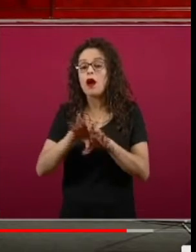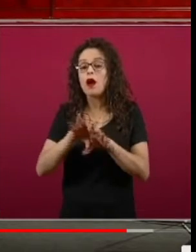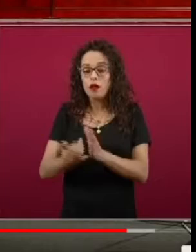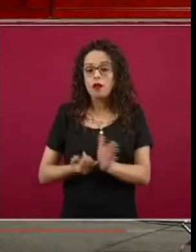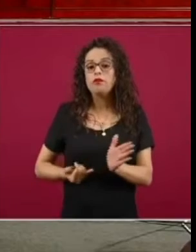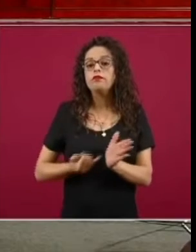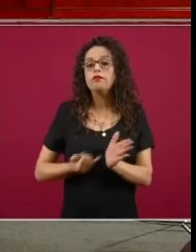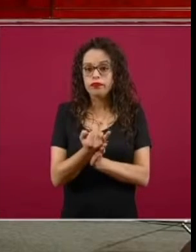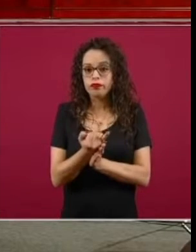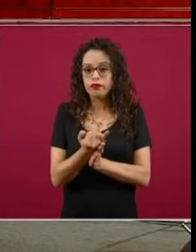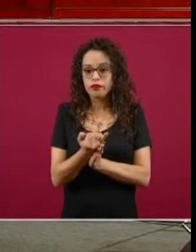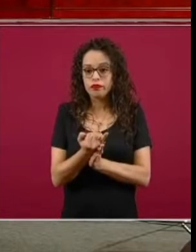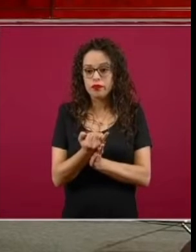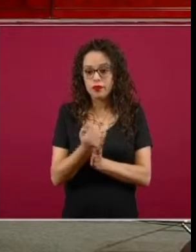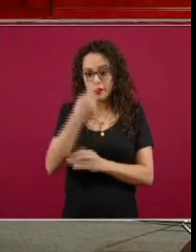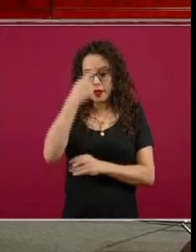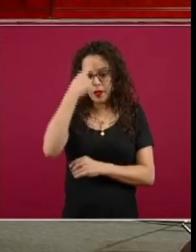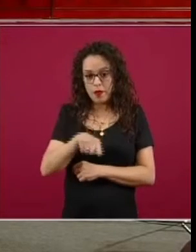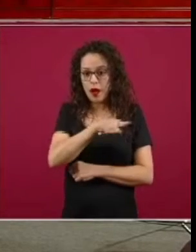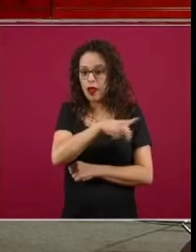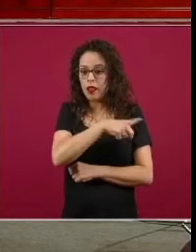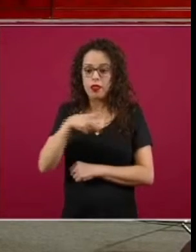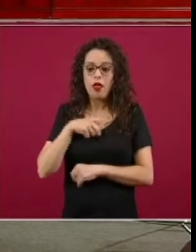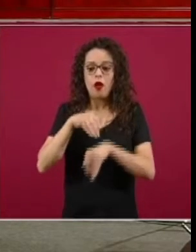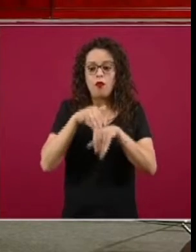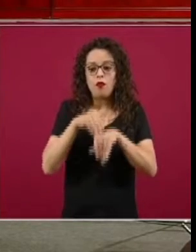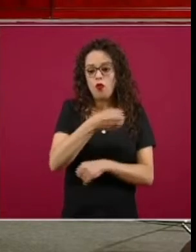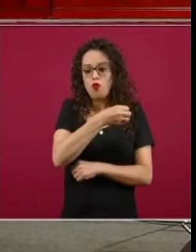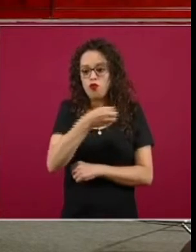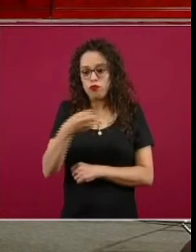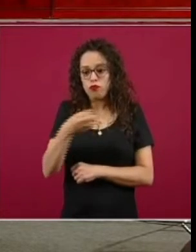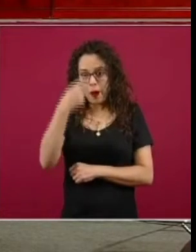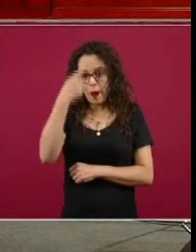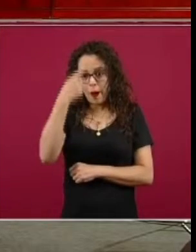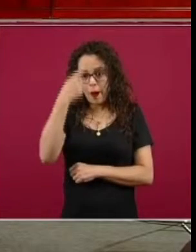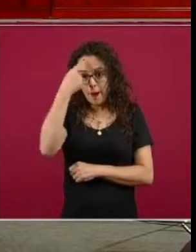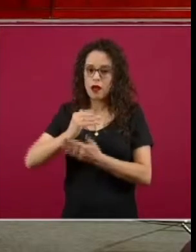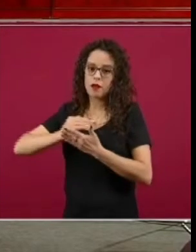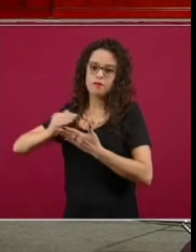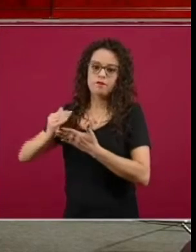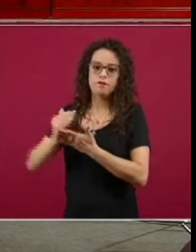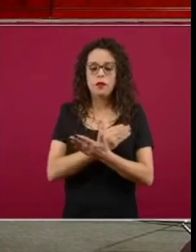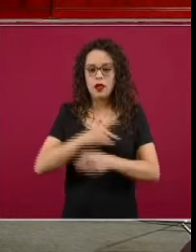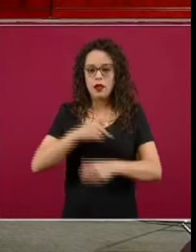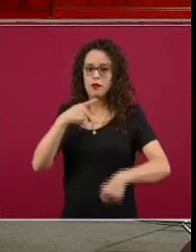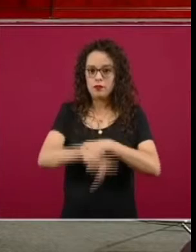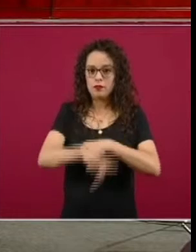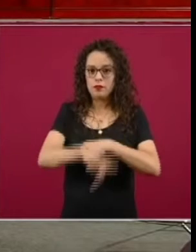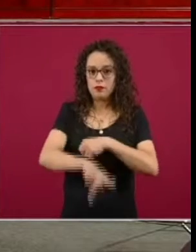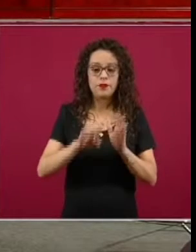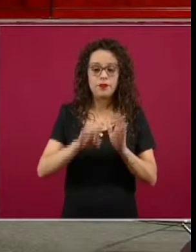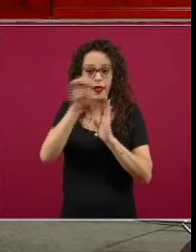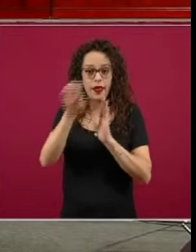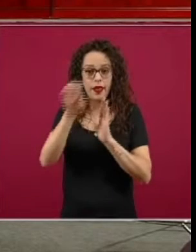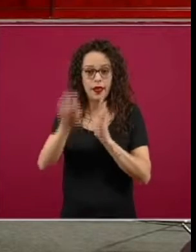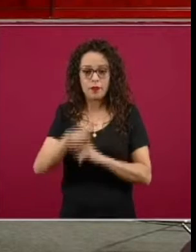que tienen que tomar para reducir el riesgo. Durango